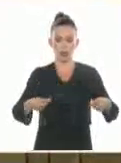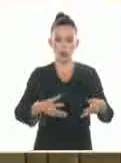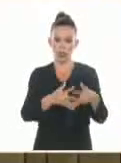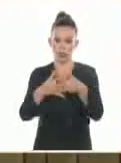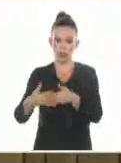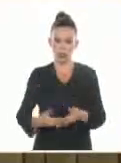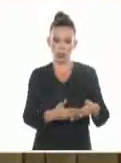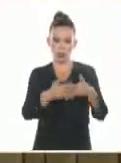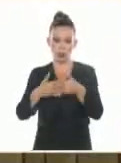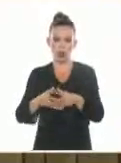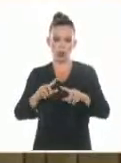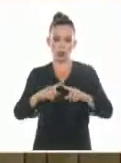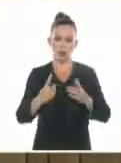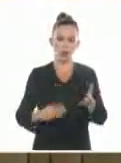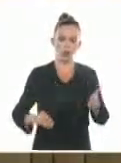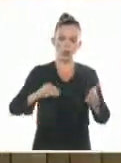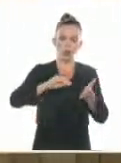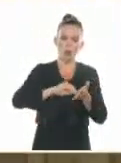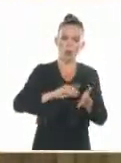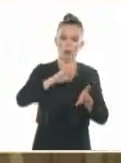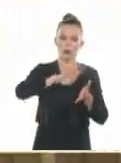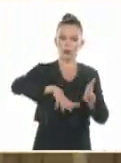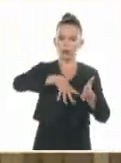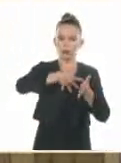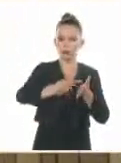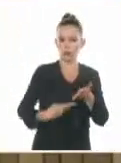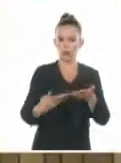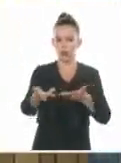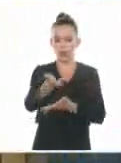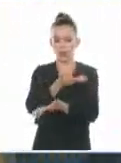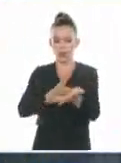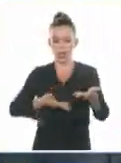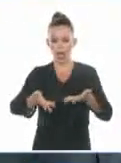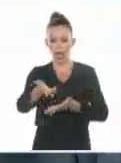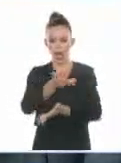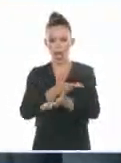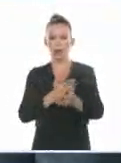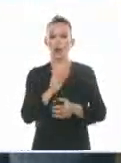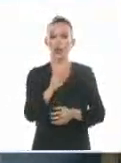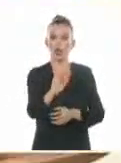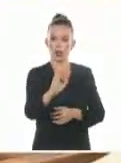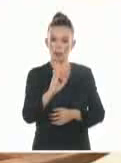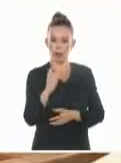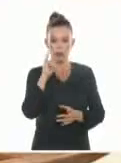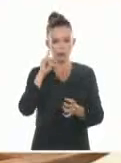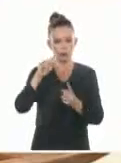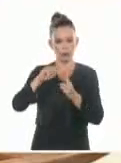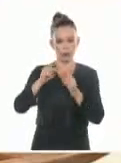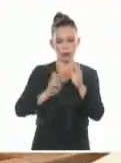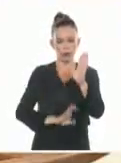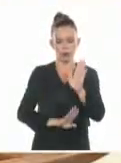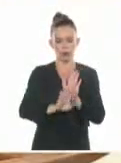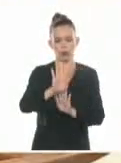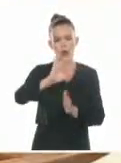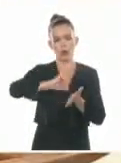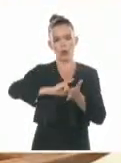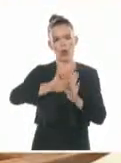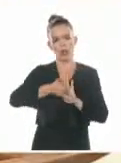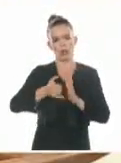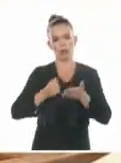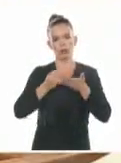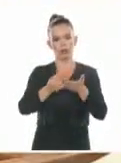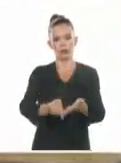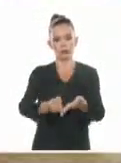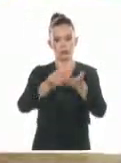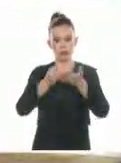potencial real de intercambio respetuoso, de cooperación e interés de avanzar en proyectos de beneficio mutuo que podría caracterizar